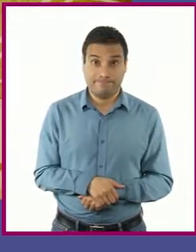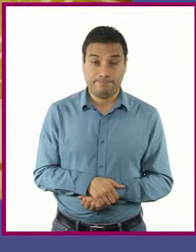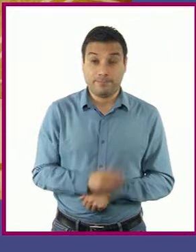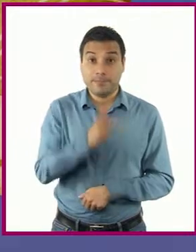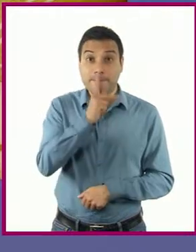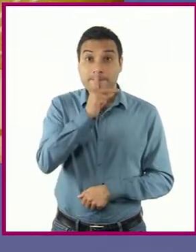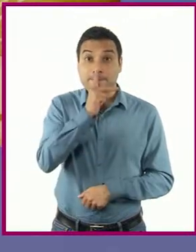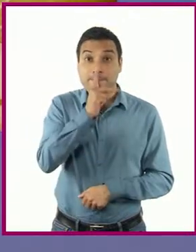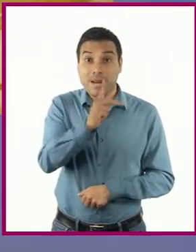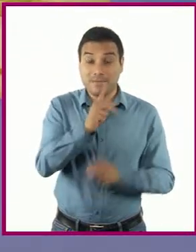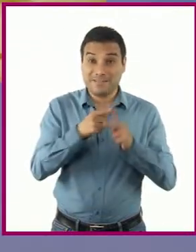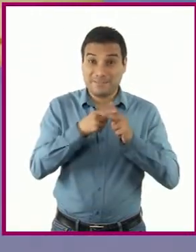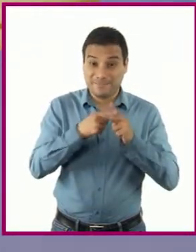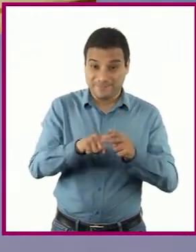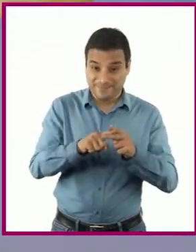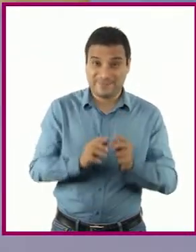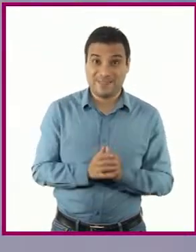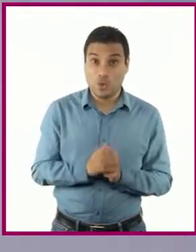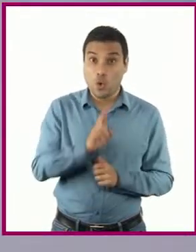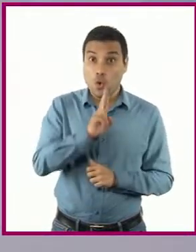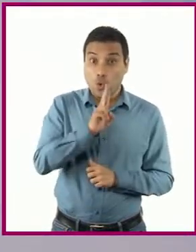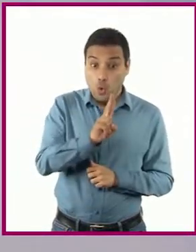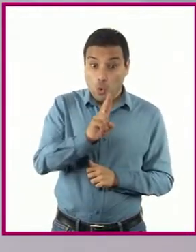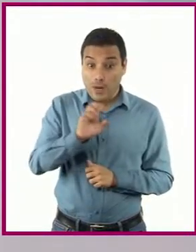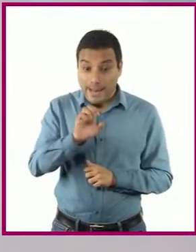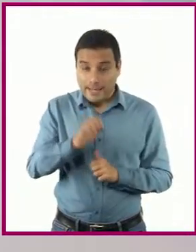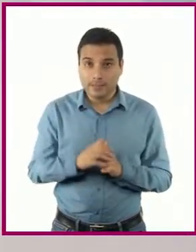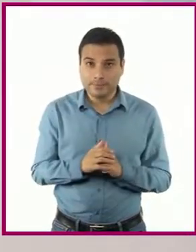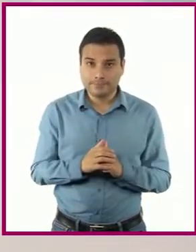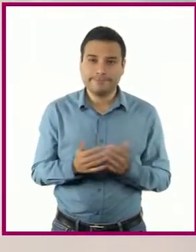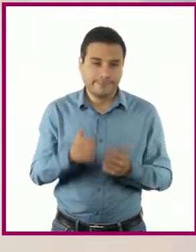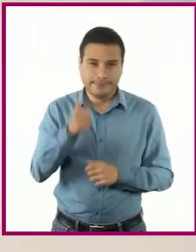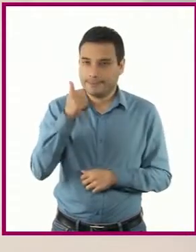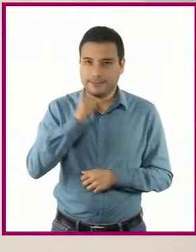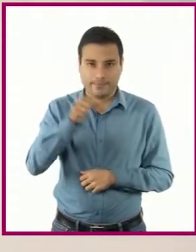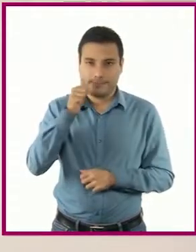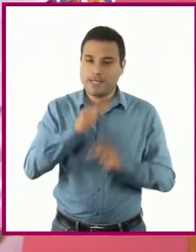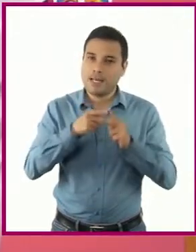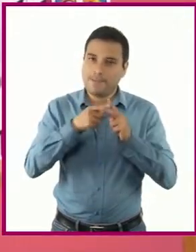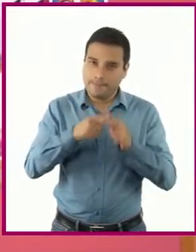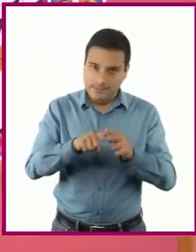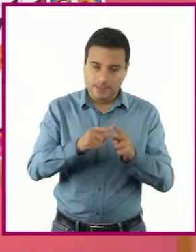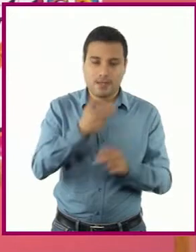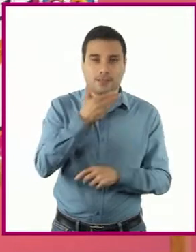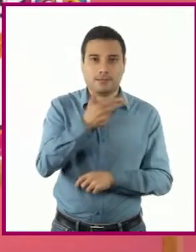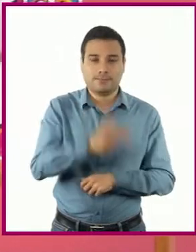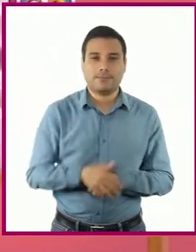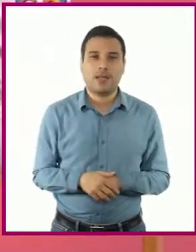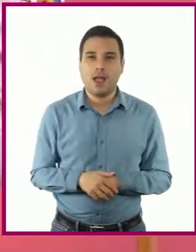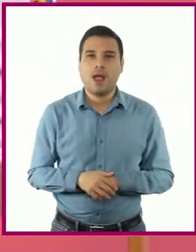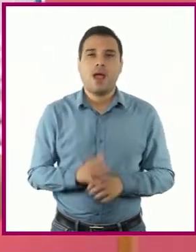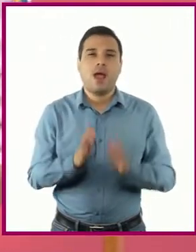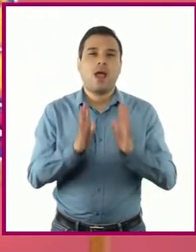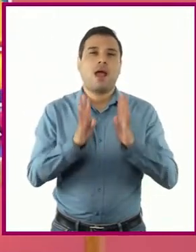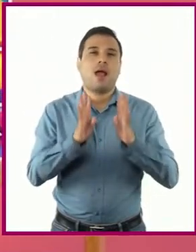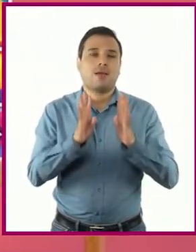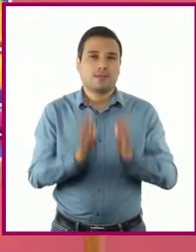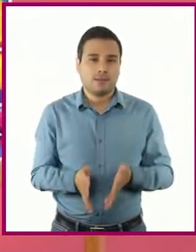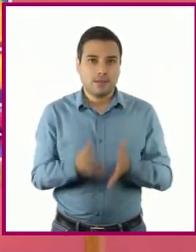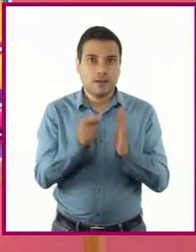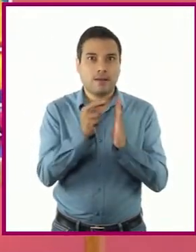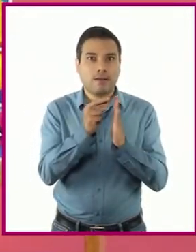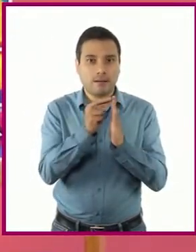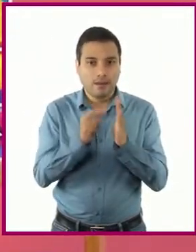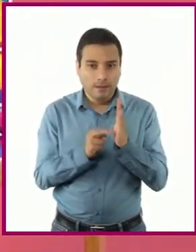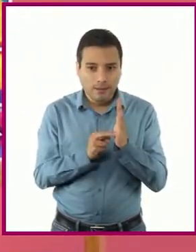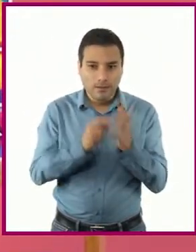que empiezan con el diptongo UE se escriben con H inicial. Profesora, ¿cuántas reglas